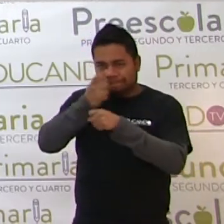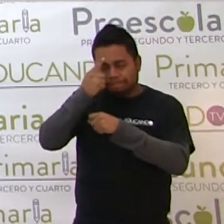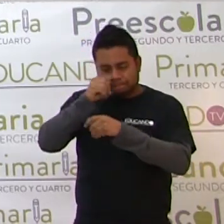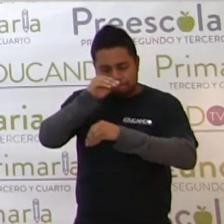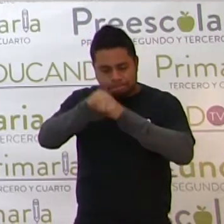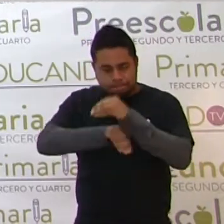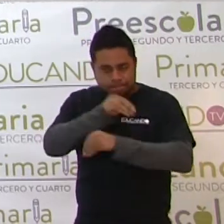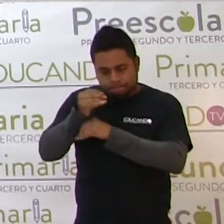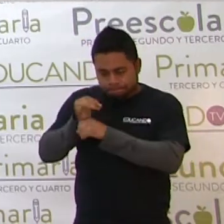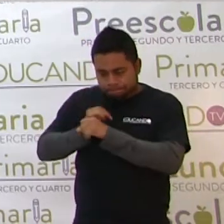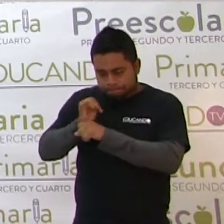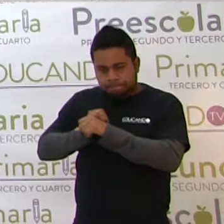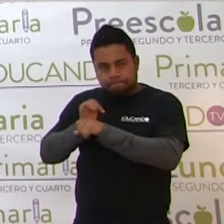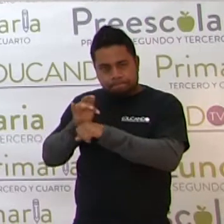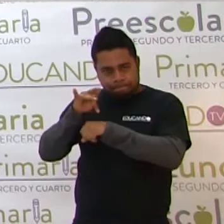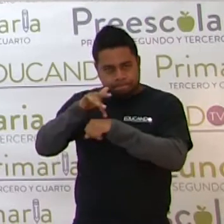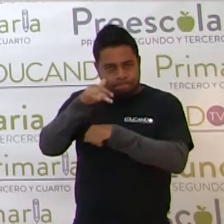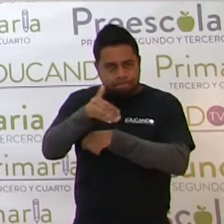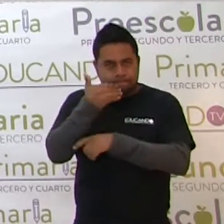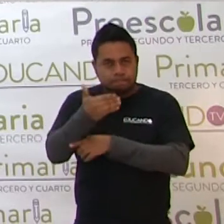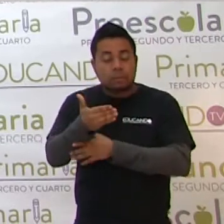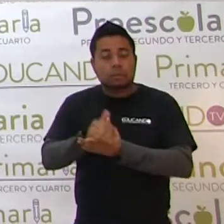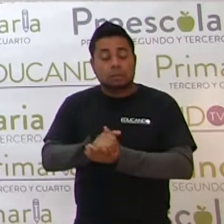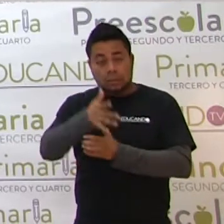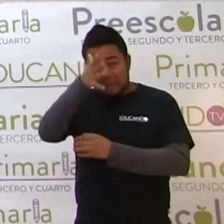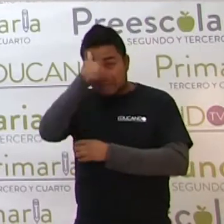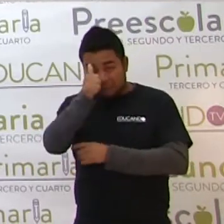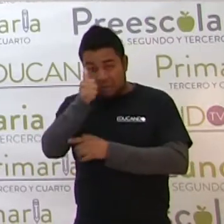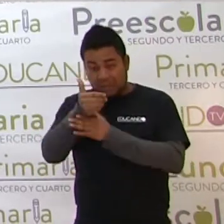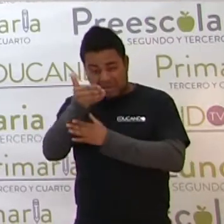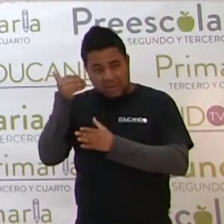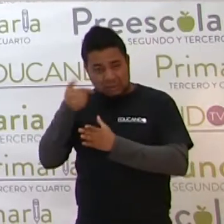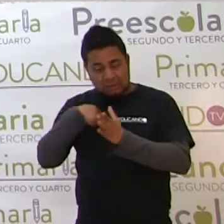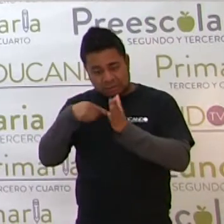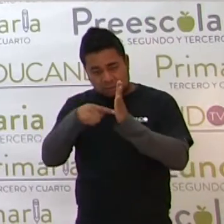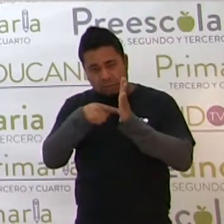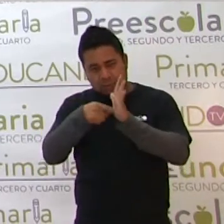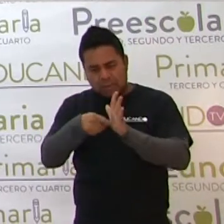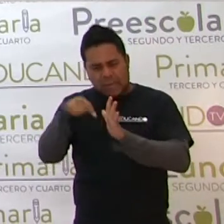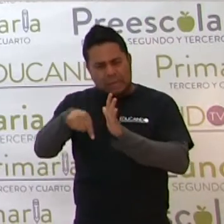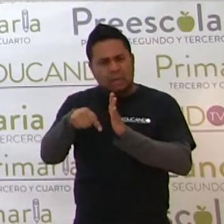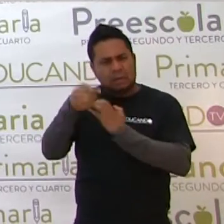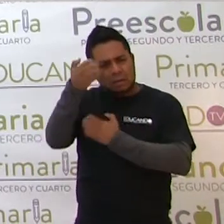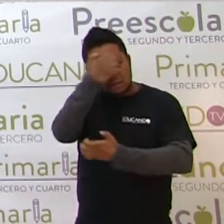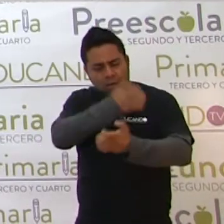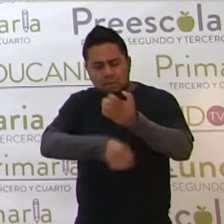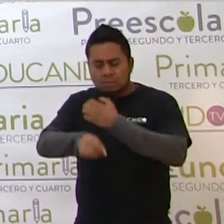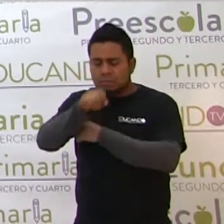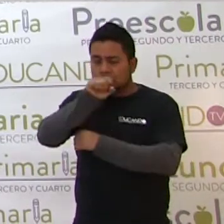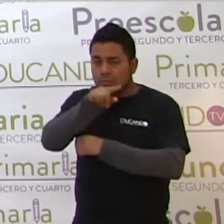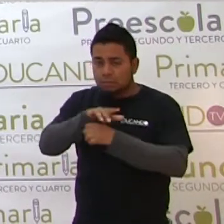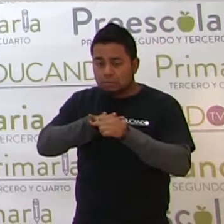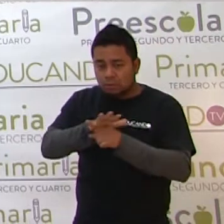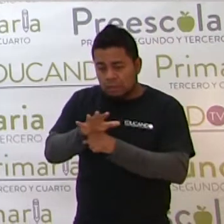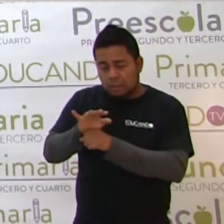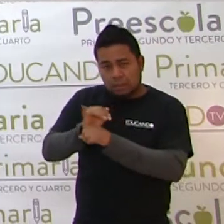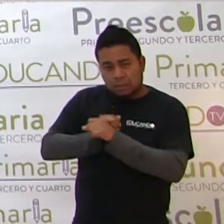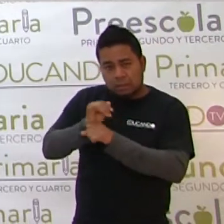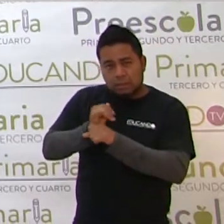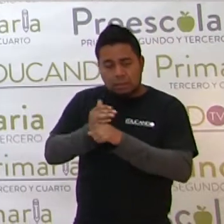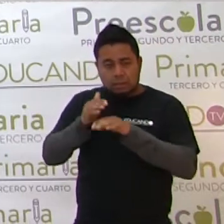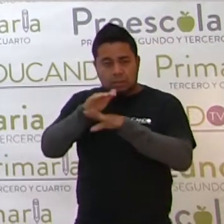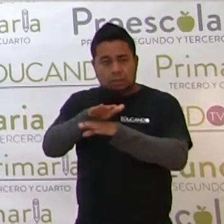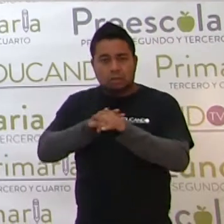la investigación. ¿Recuerdan ustedes que estuvimos viendo o analizando llevar a cabo una investigación sobre